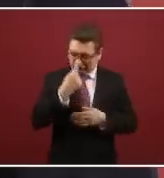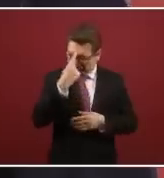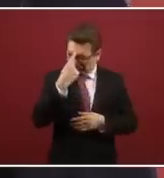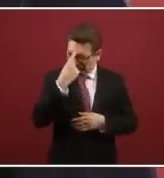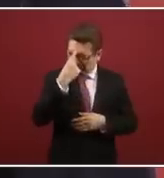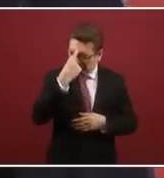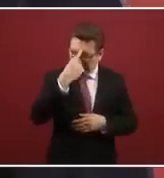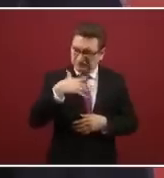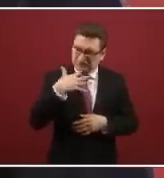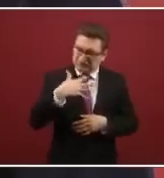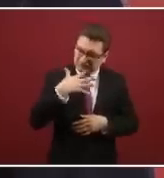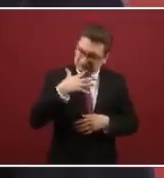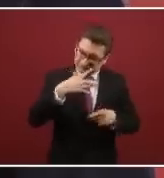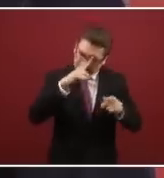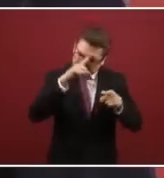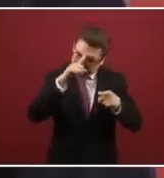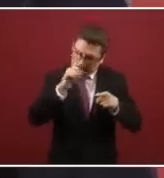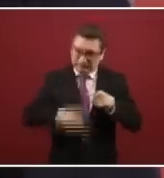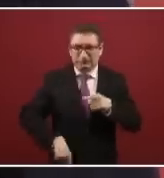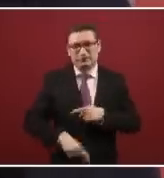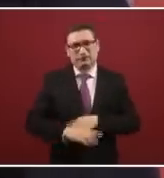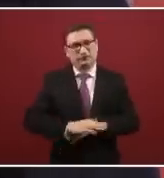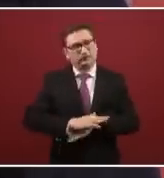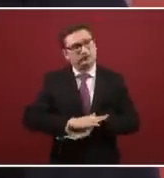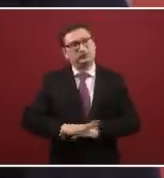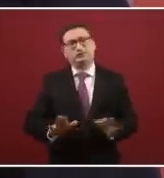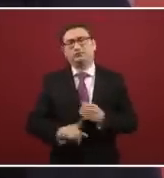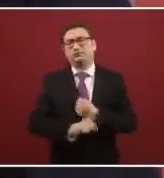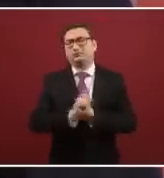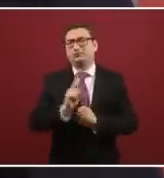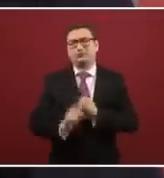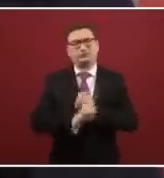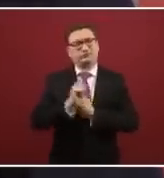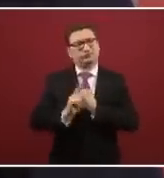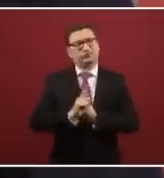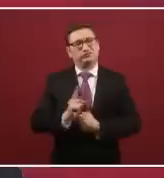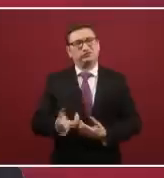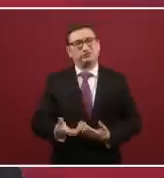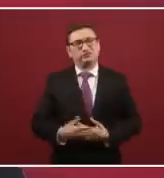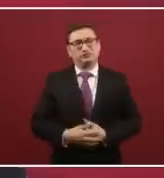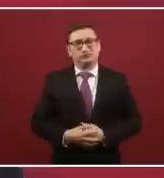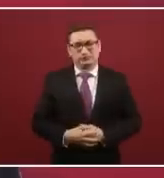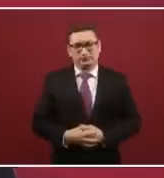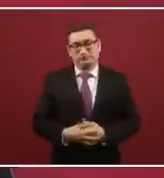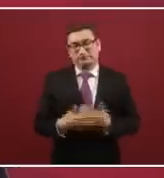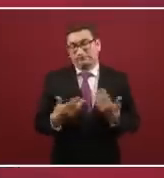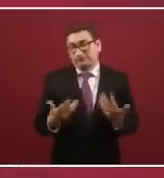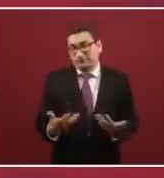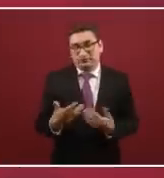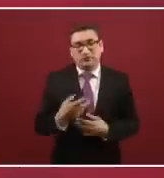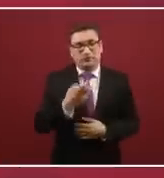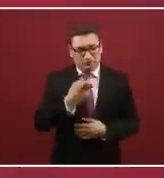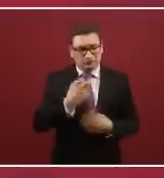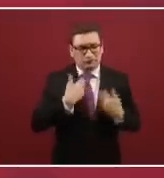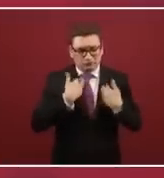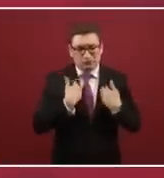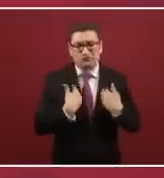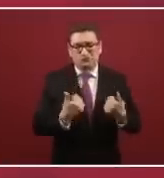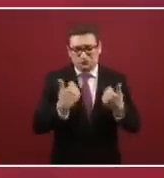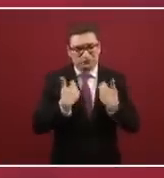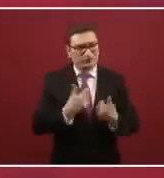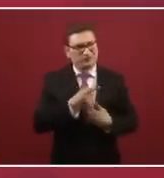la corrupción. Sí es un problema. Entonces, yo los entiendo.